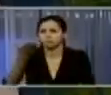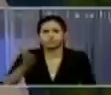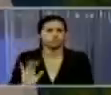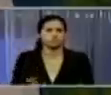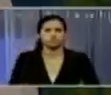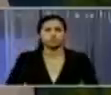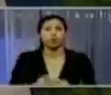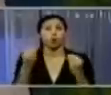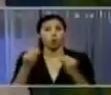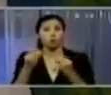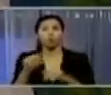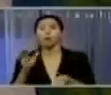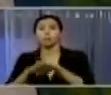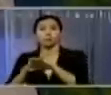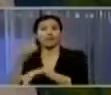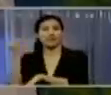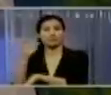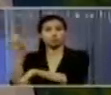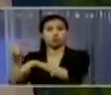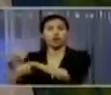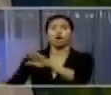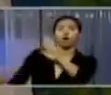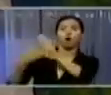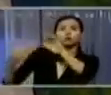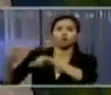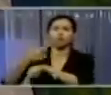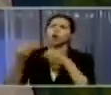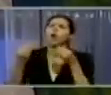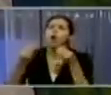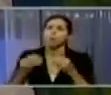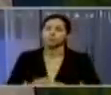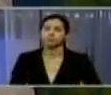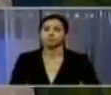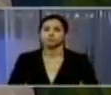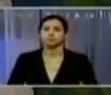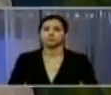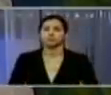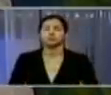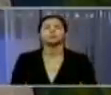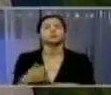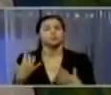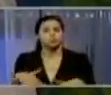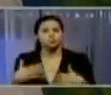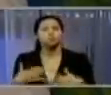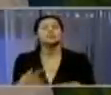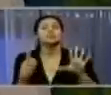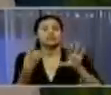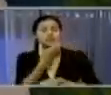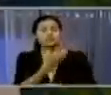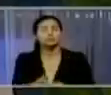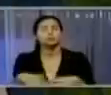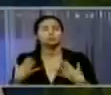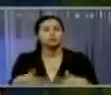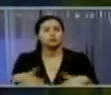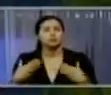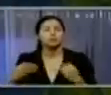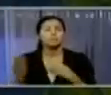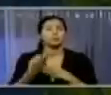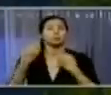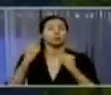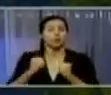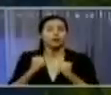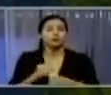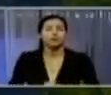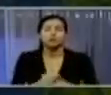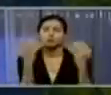teniendo la asamblea en contra, porque hay buen traspiés que nos dimos el 6 de diciembre y por la